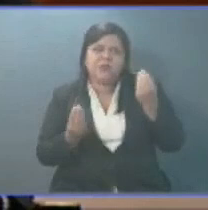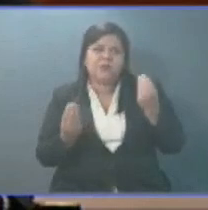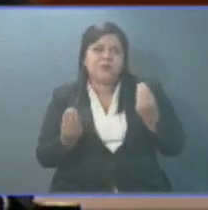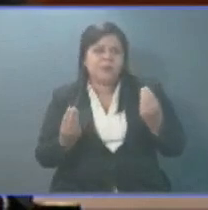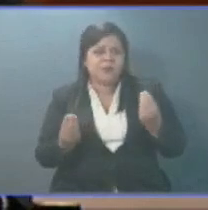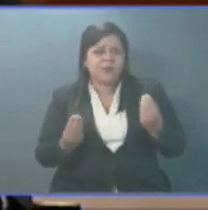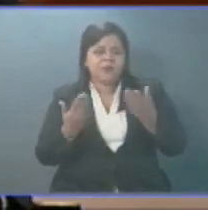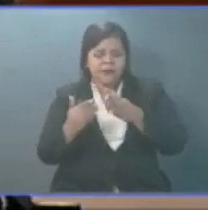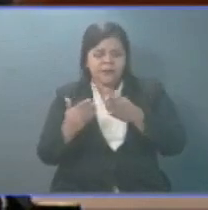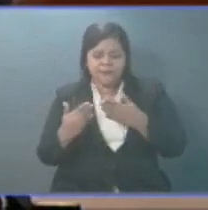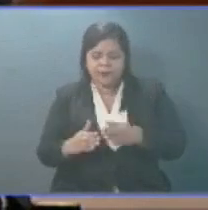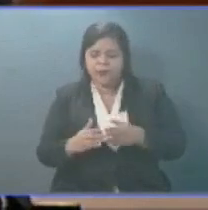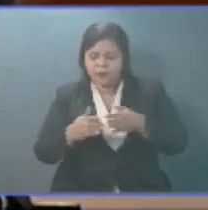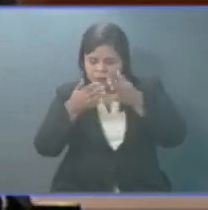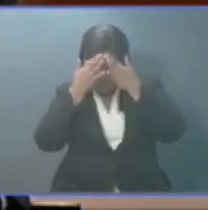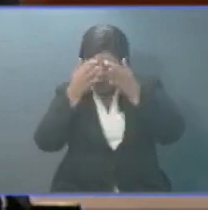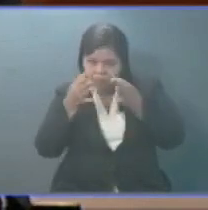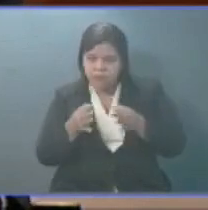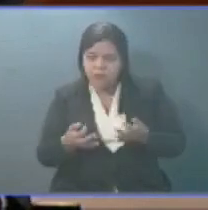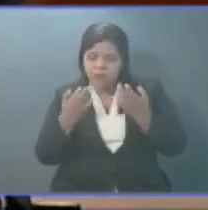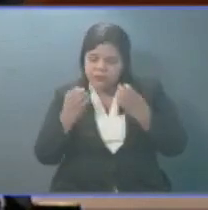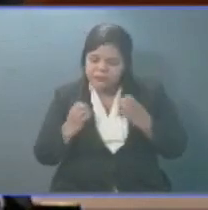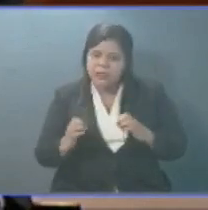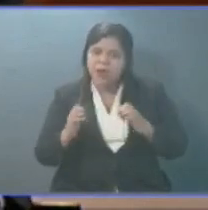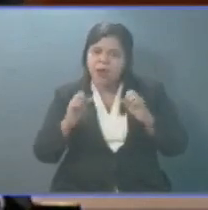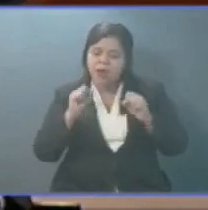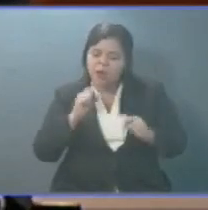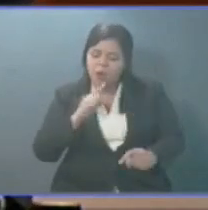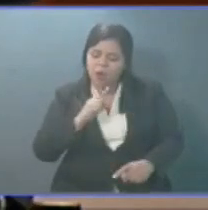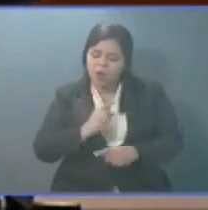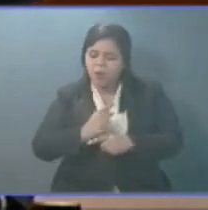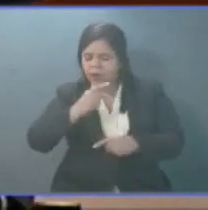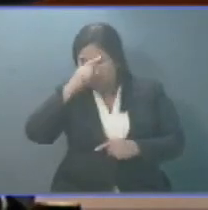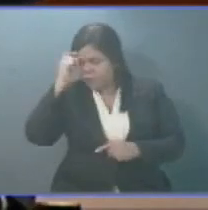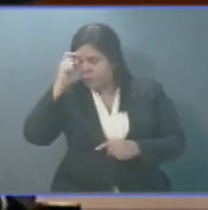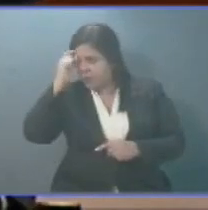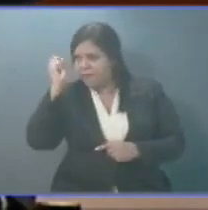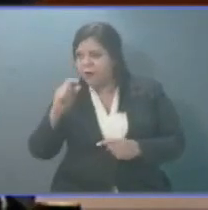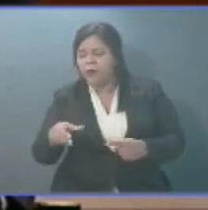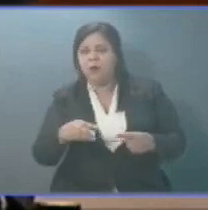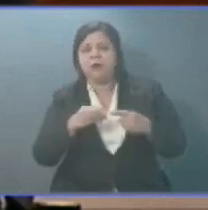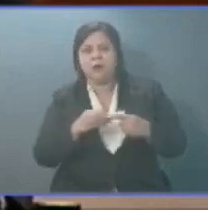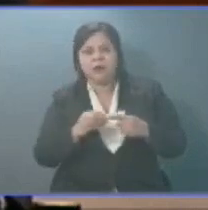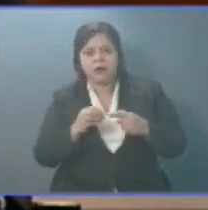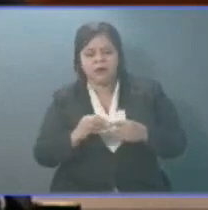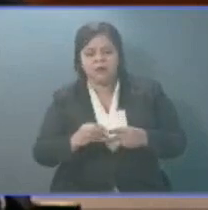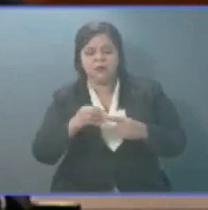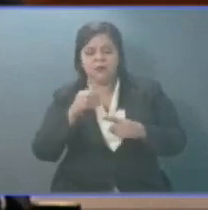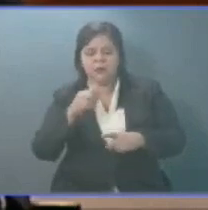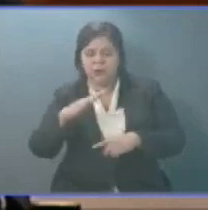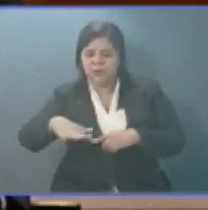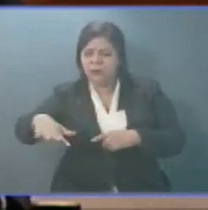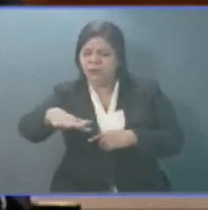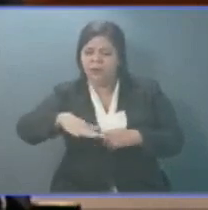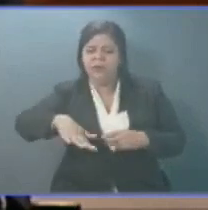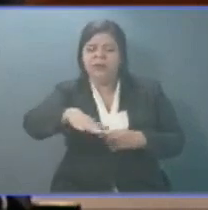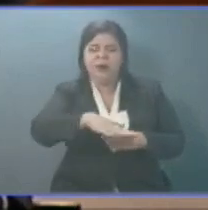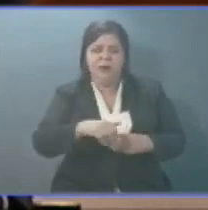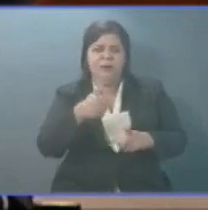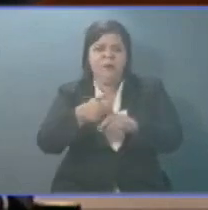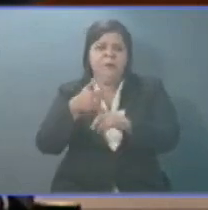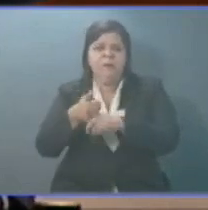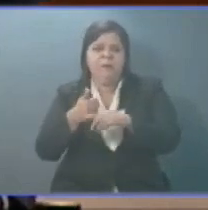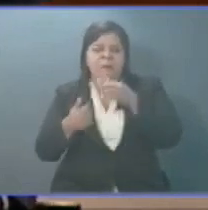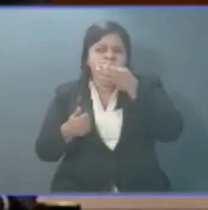las diferentes medidas y estrategias para el correcto funcionamiento particularmente de cada área de la que se interviene